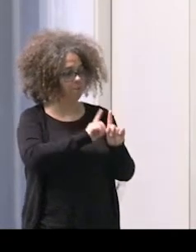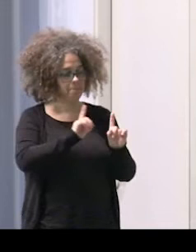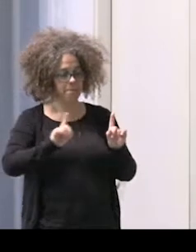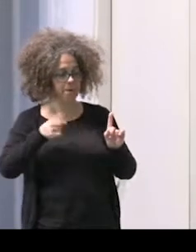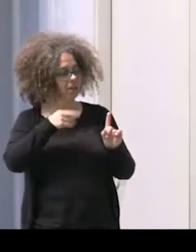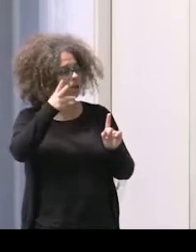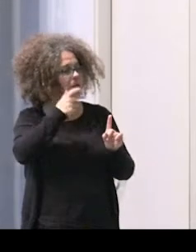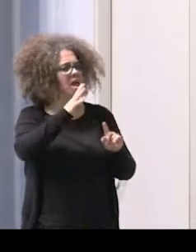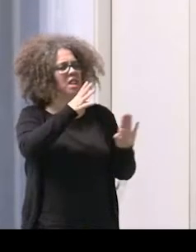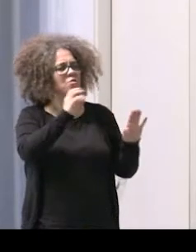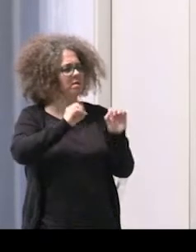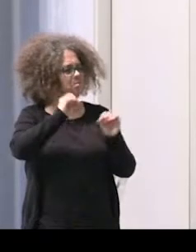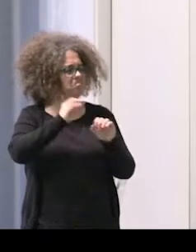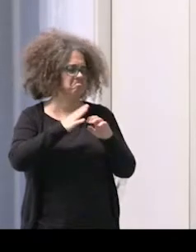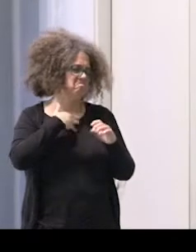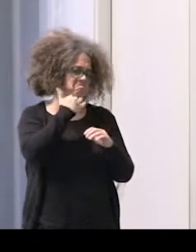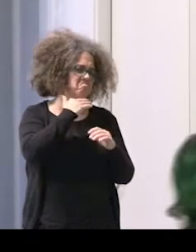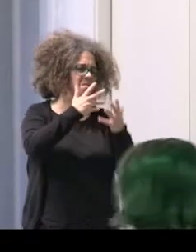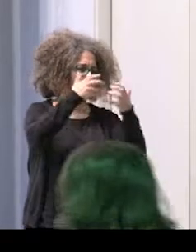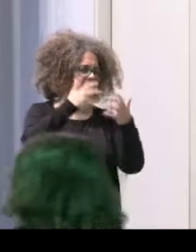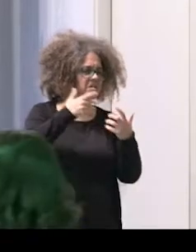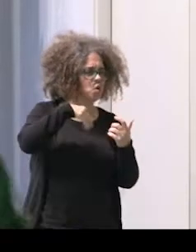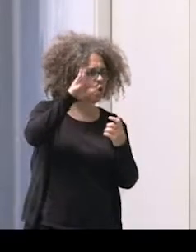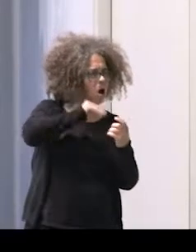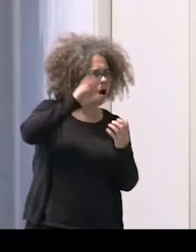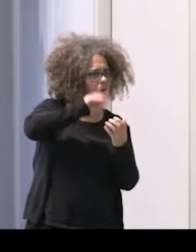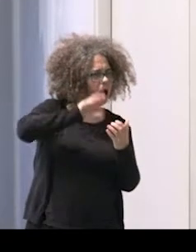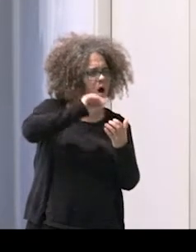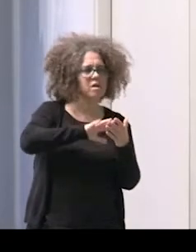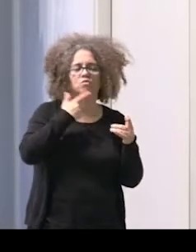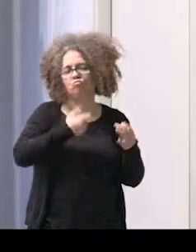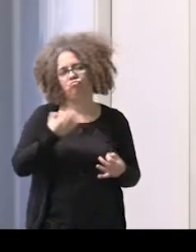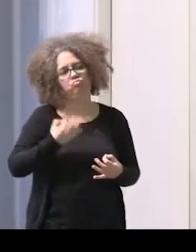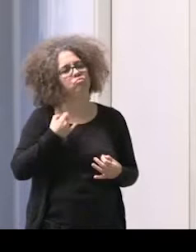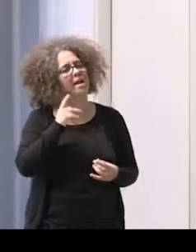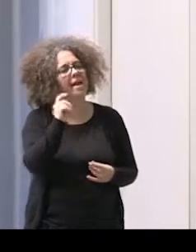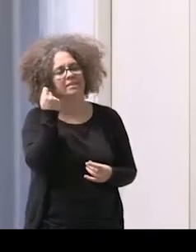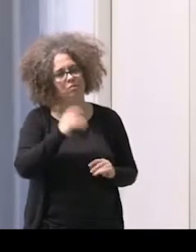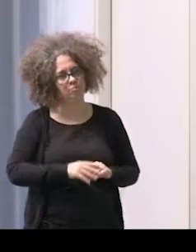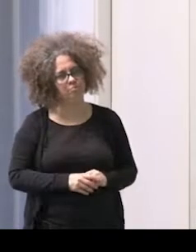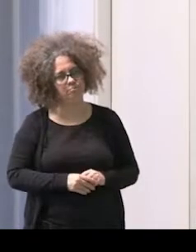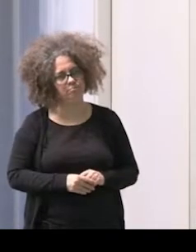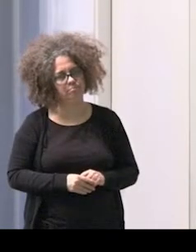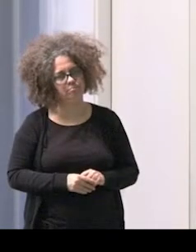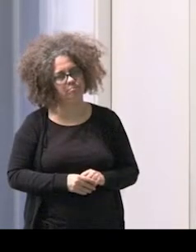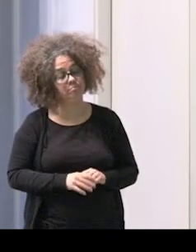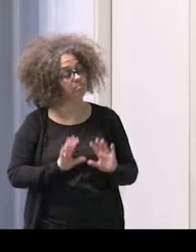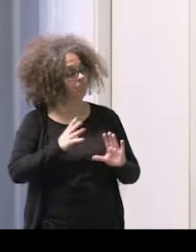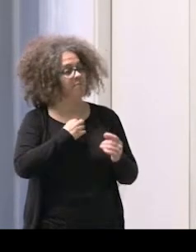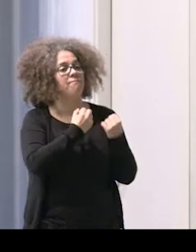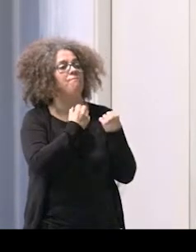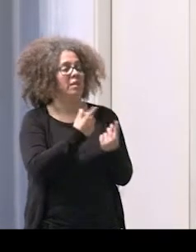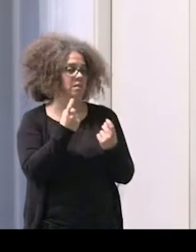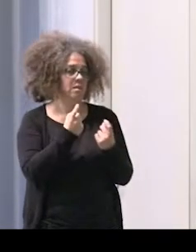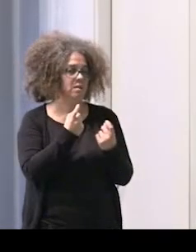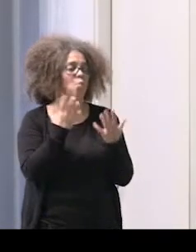oye, de las frases que se le presentan. Esto es un éxito incuestionable. Sin embargo, nos queda una tarea muy importante por